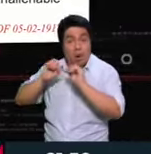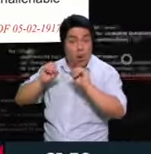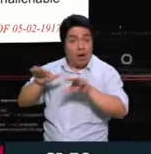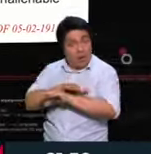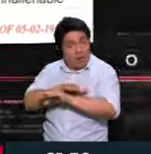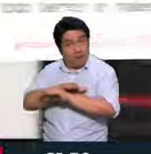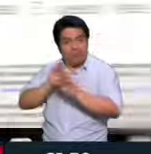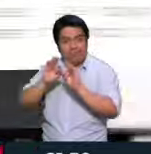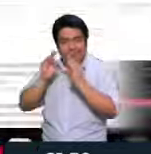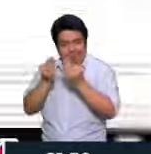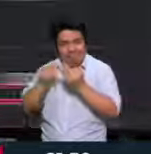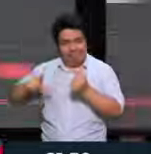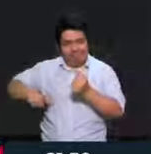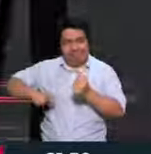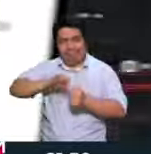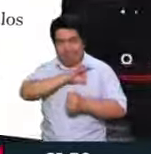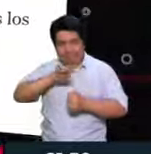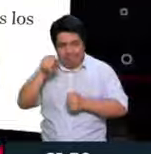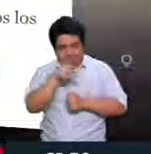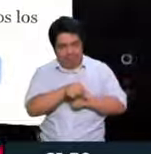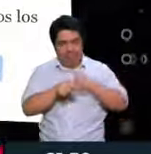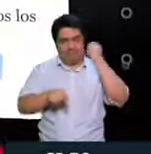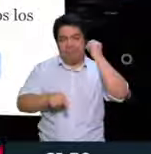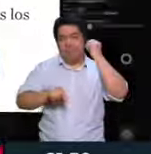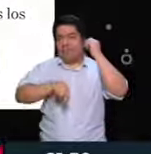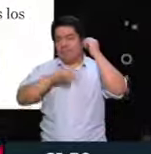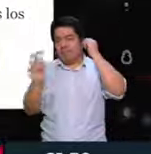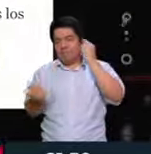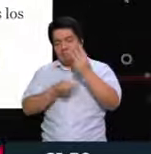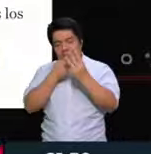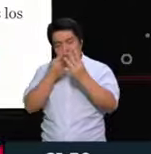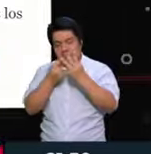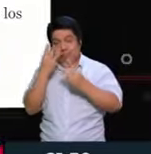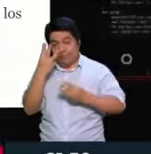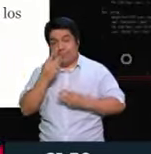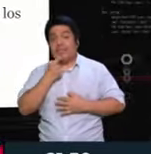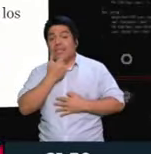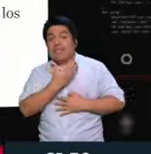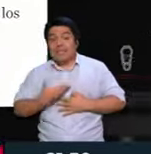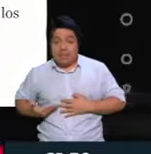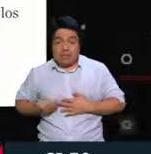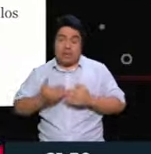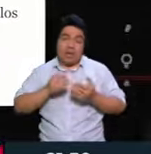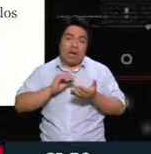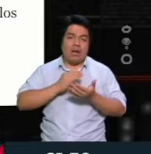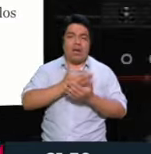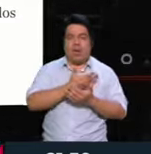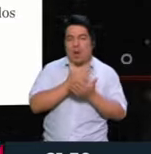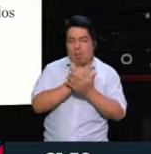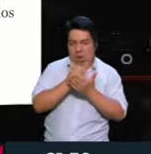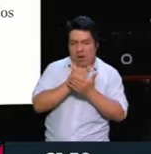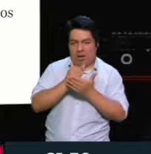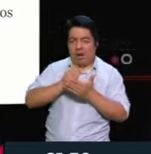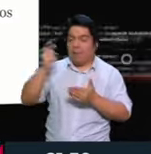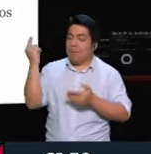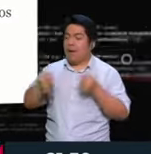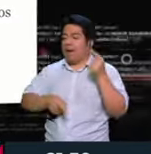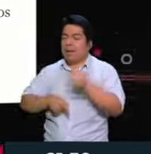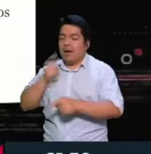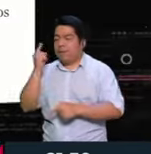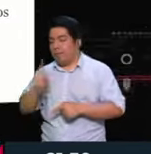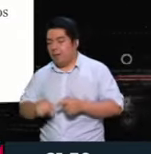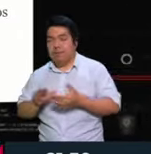la forma de su gobierno. 3. Falso que el presidente o Morena nombrarán a magistrados, jueces y ministros y que